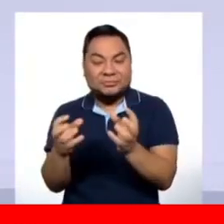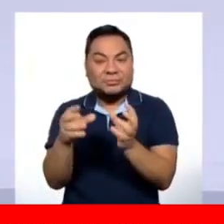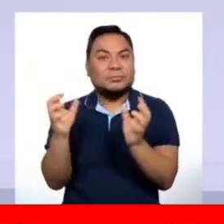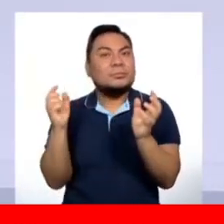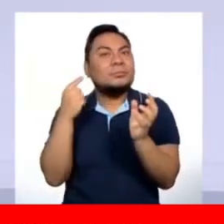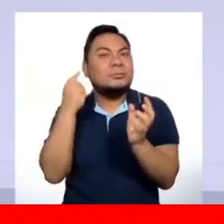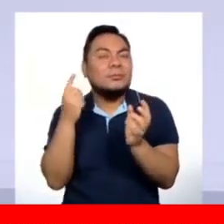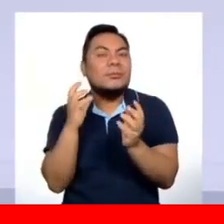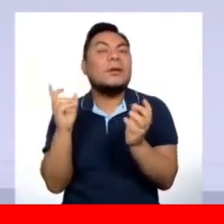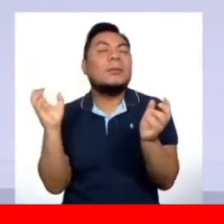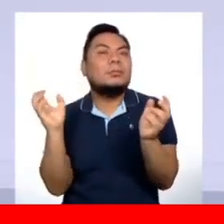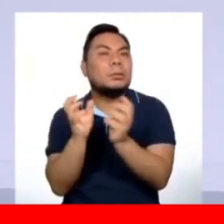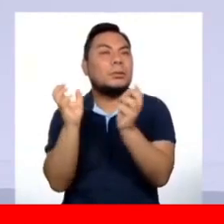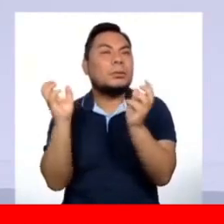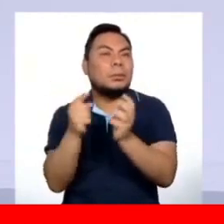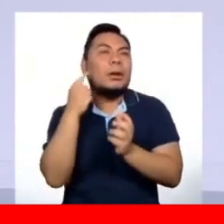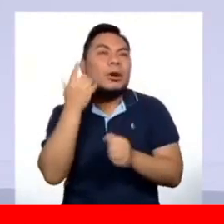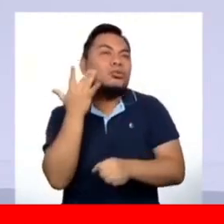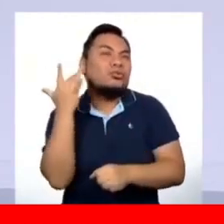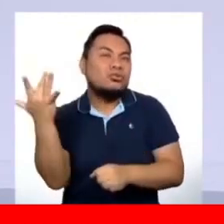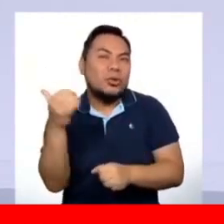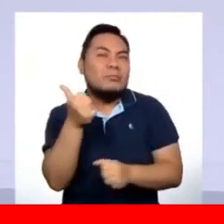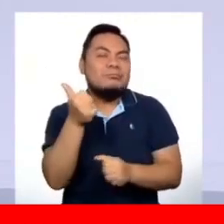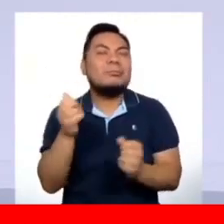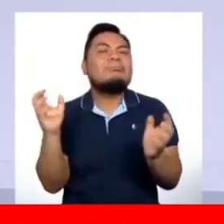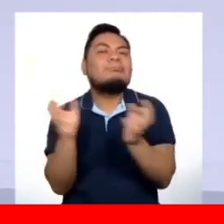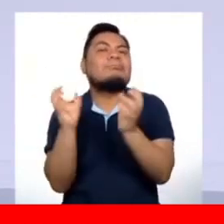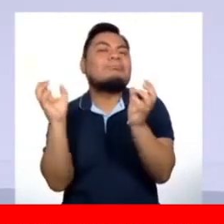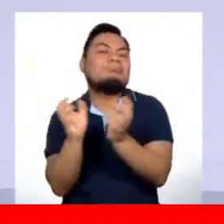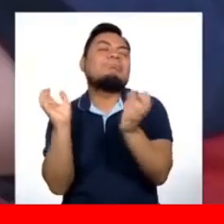otra, obtenemos un sonido muy divertido.